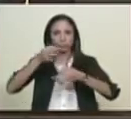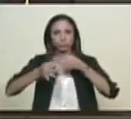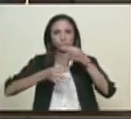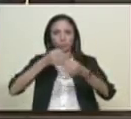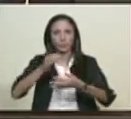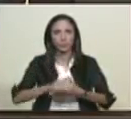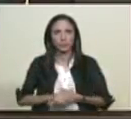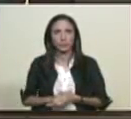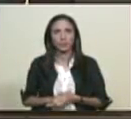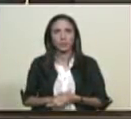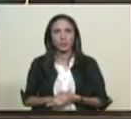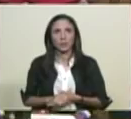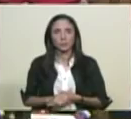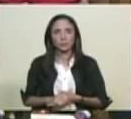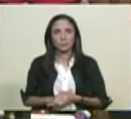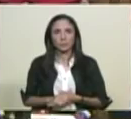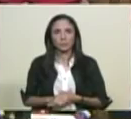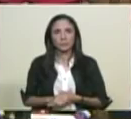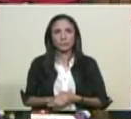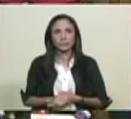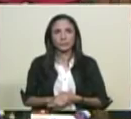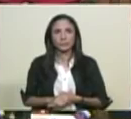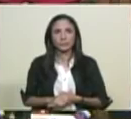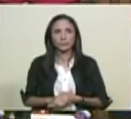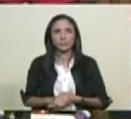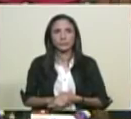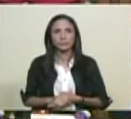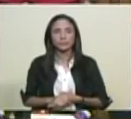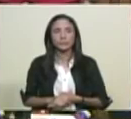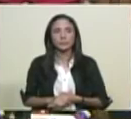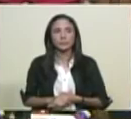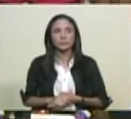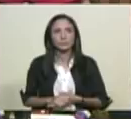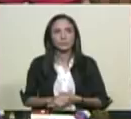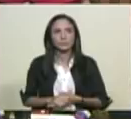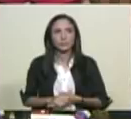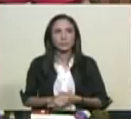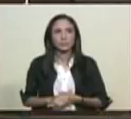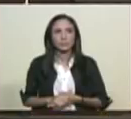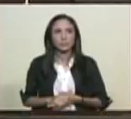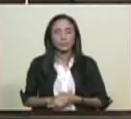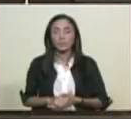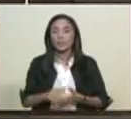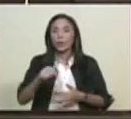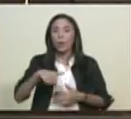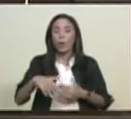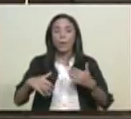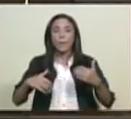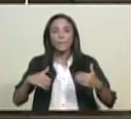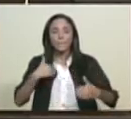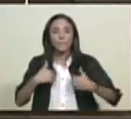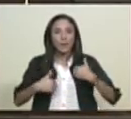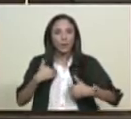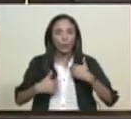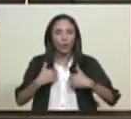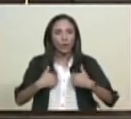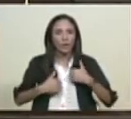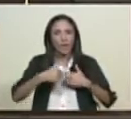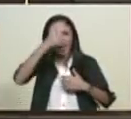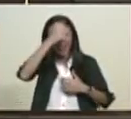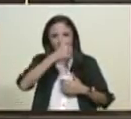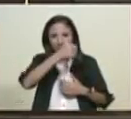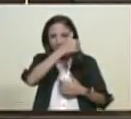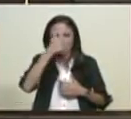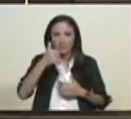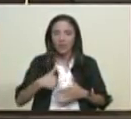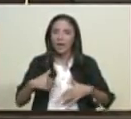importantes para seguir avanzando. Hoy es miércoles de ceniza, además. Comienza